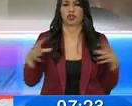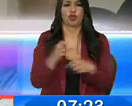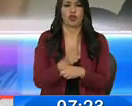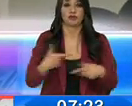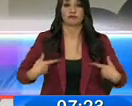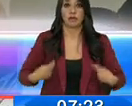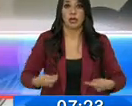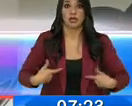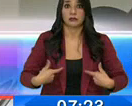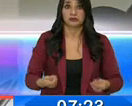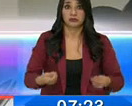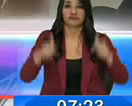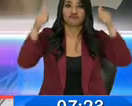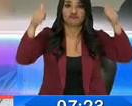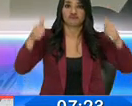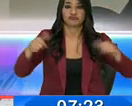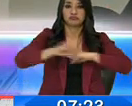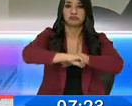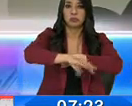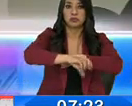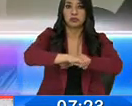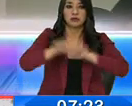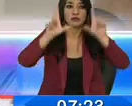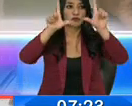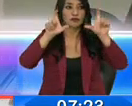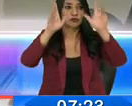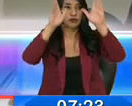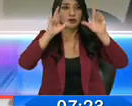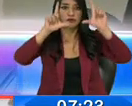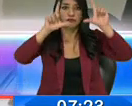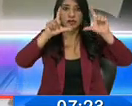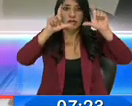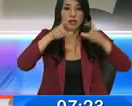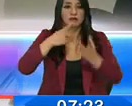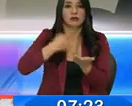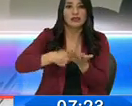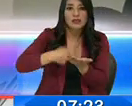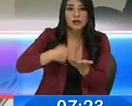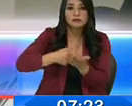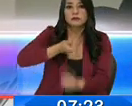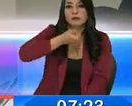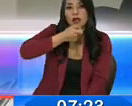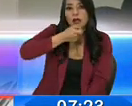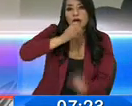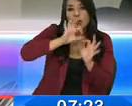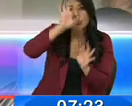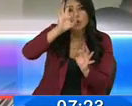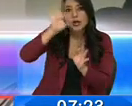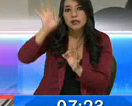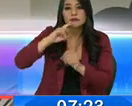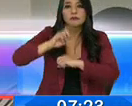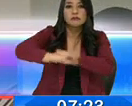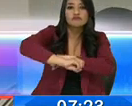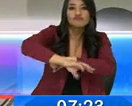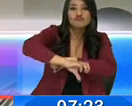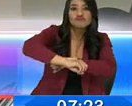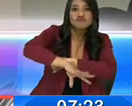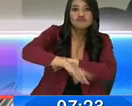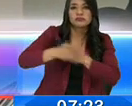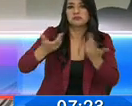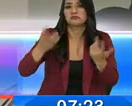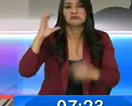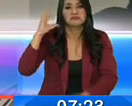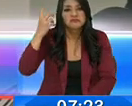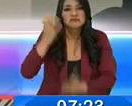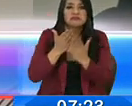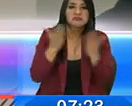gastos, vallas publicitarias, fotografías, análisis, encuestas, para pautar en medios